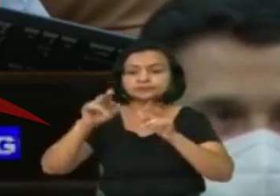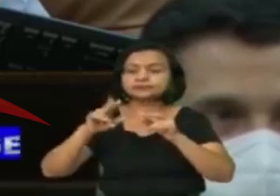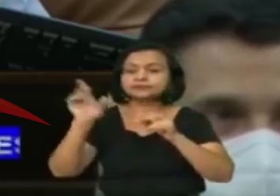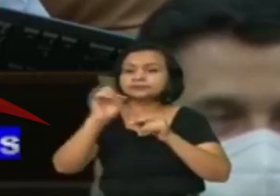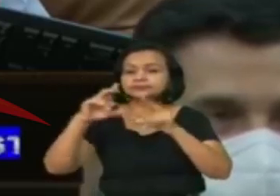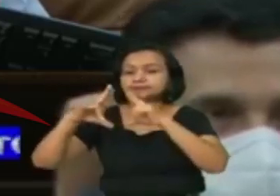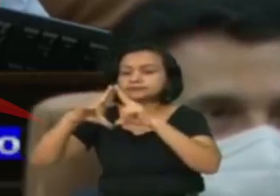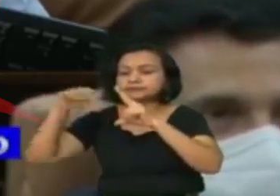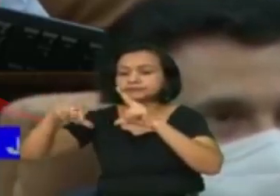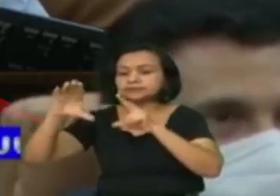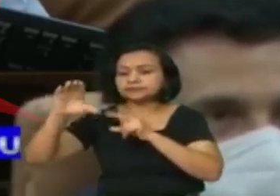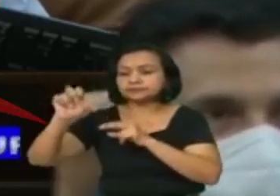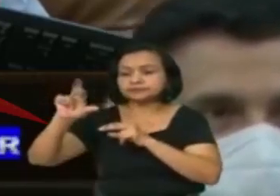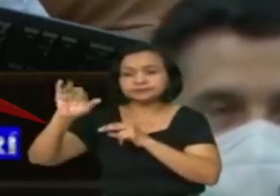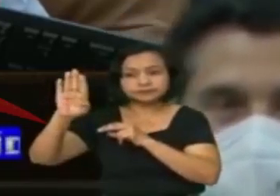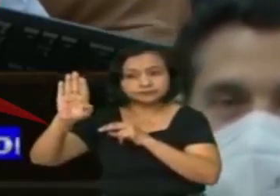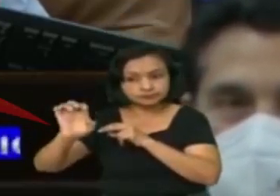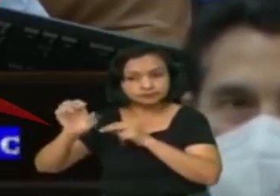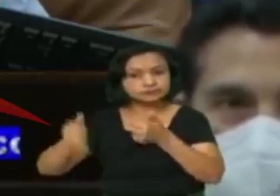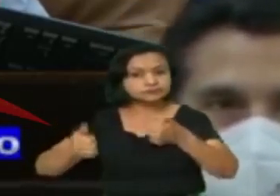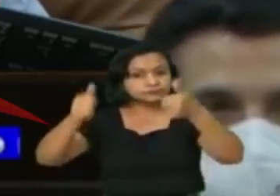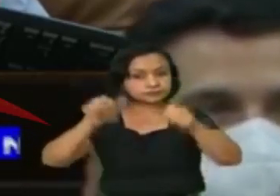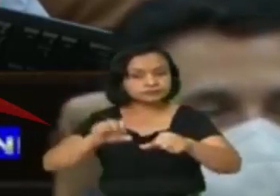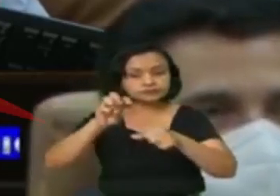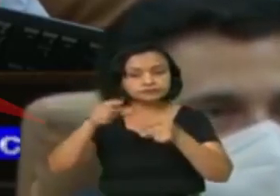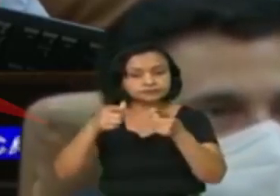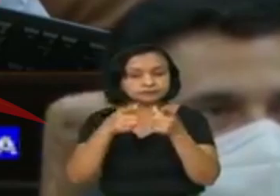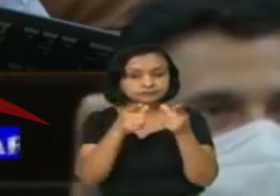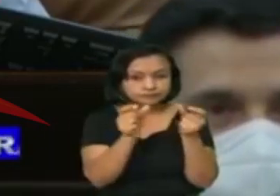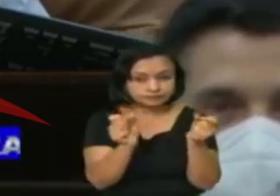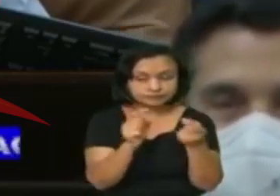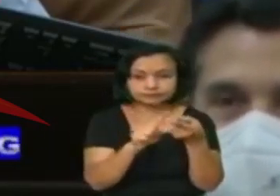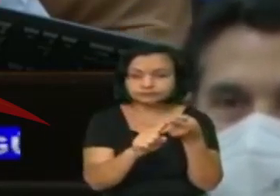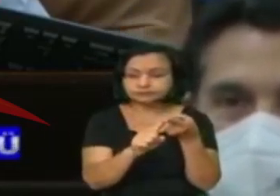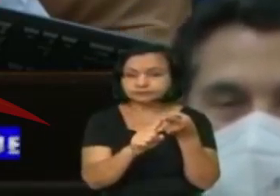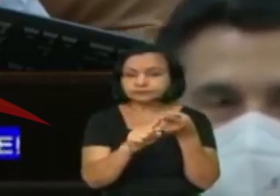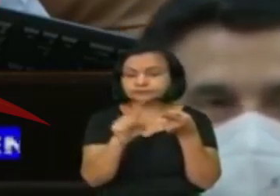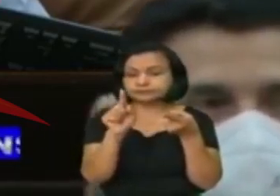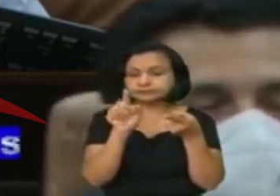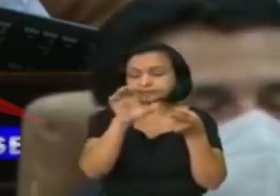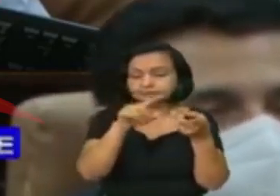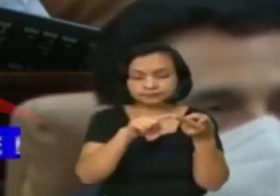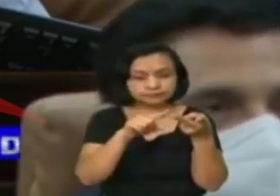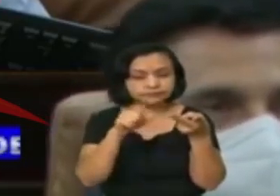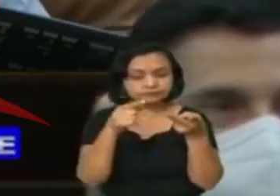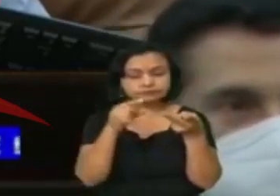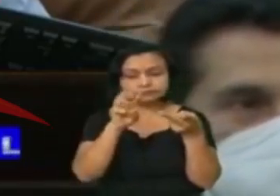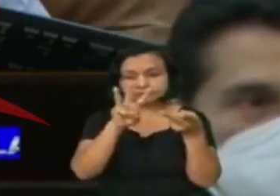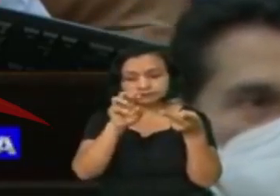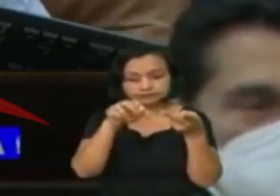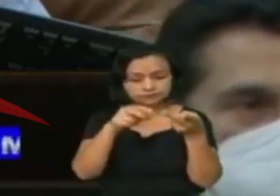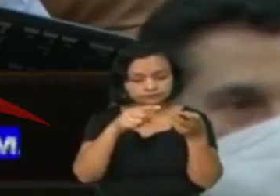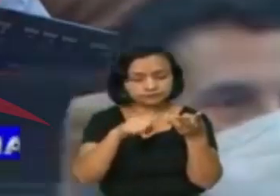ellos se destacan los tratados de Managua, el tratado Celedón-Huayqui, el